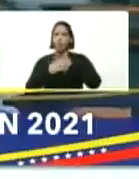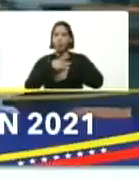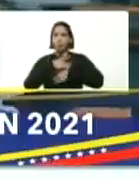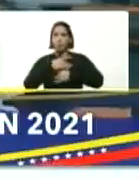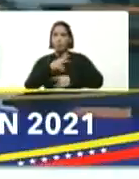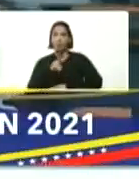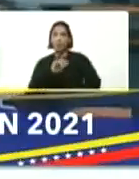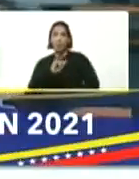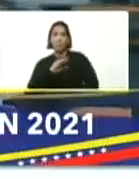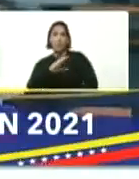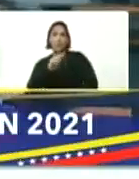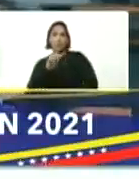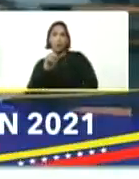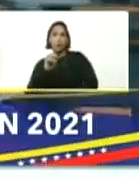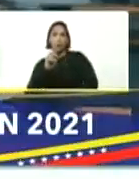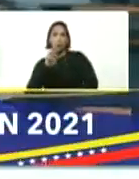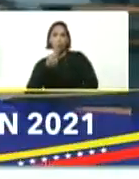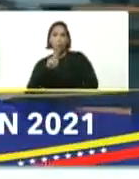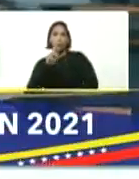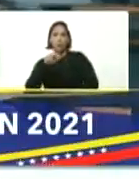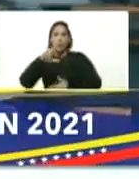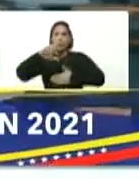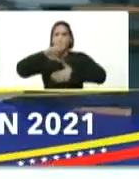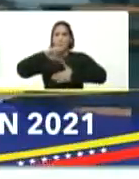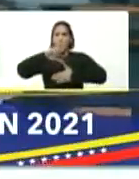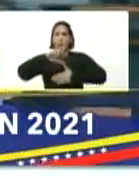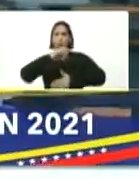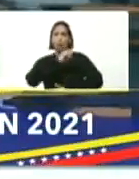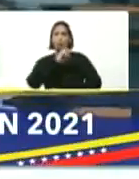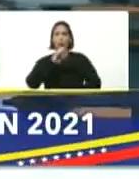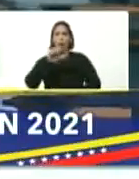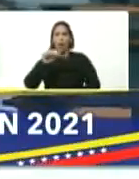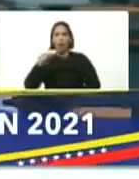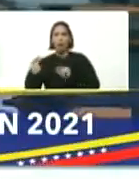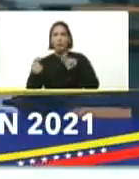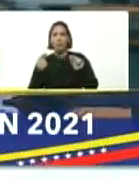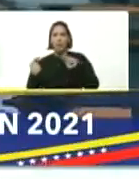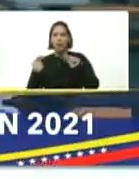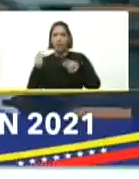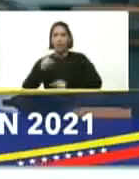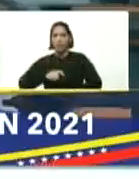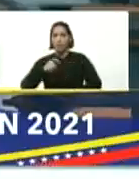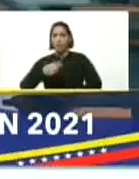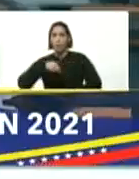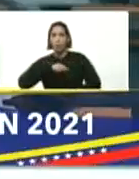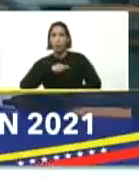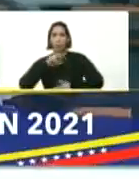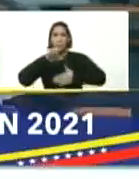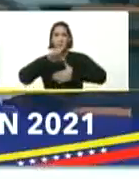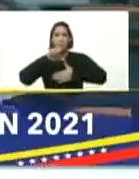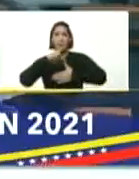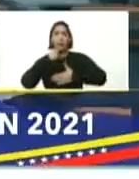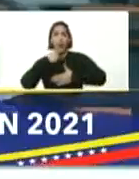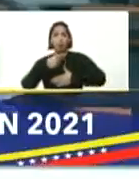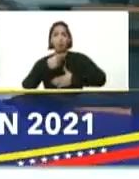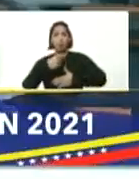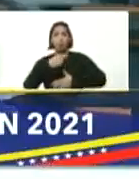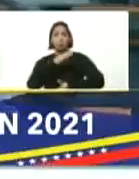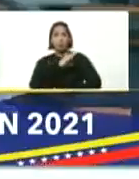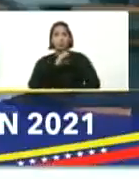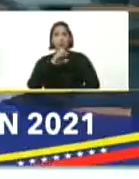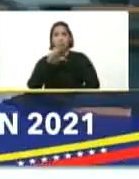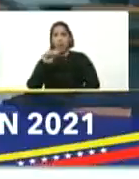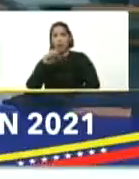La Jornada México, Panamericanismo, OEA y un debate necesario para nuestra América. Así lo dije en la CELAT, vamos al